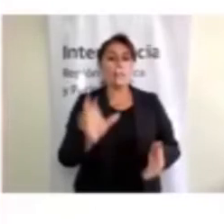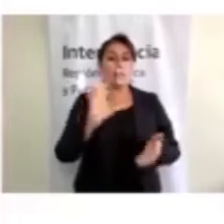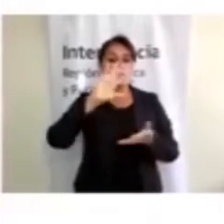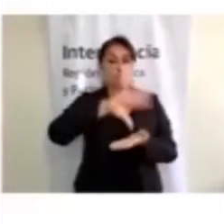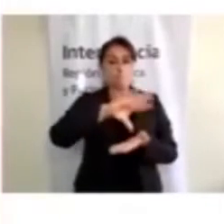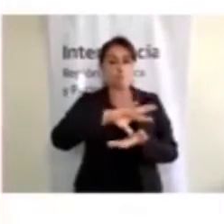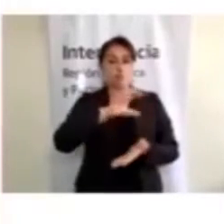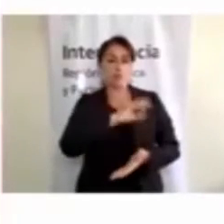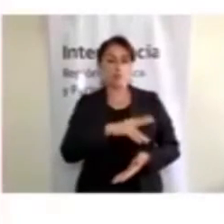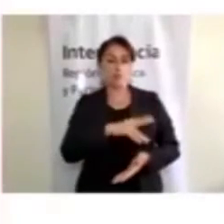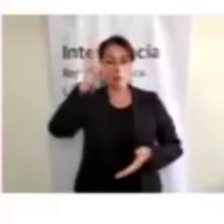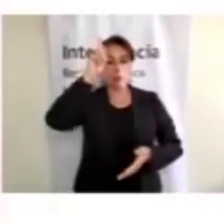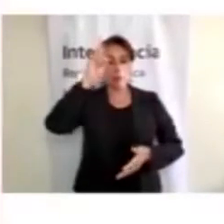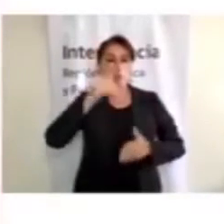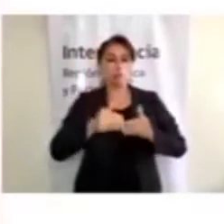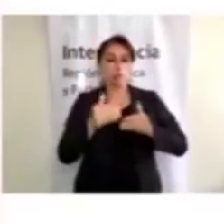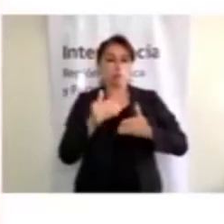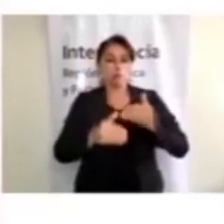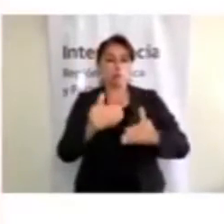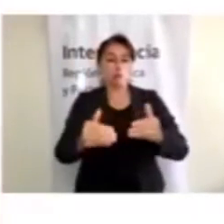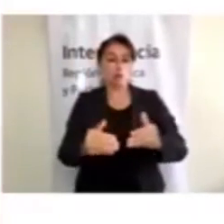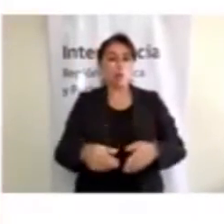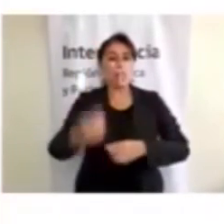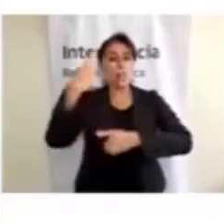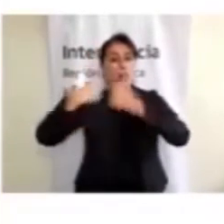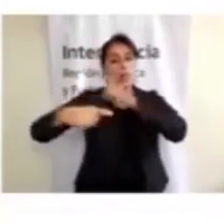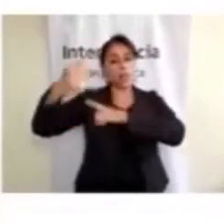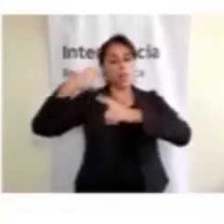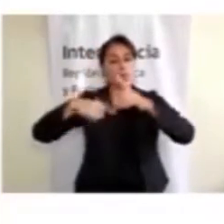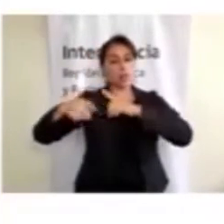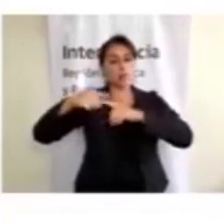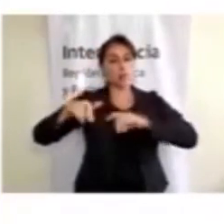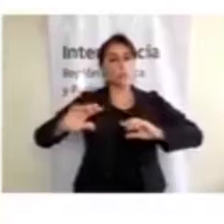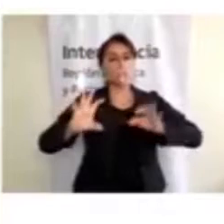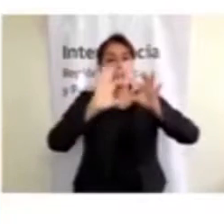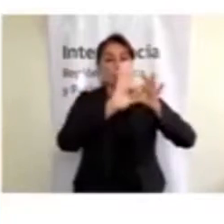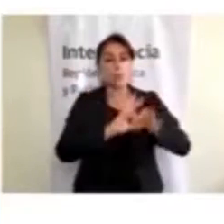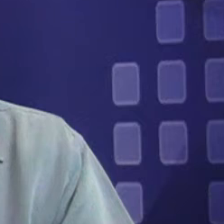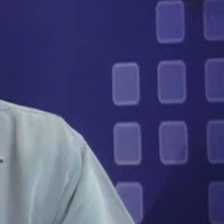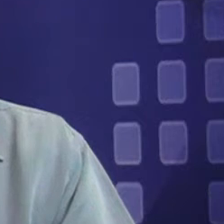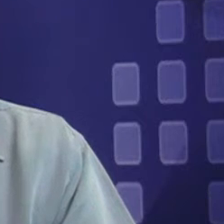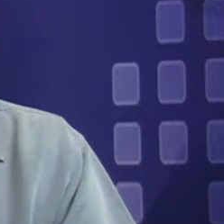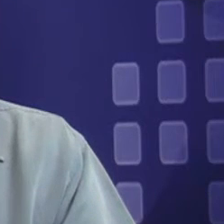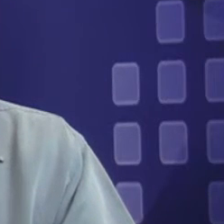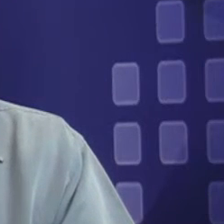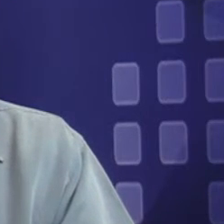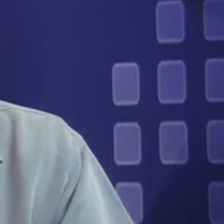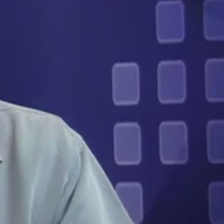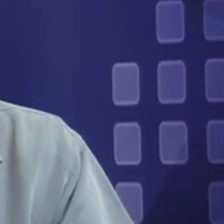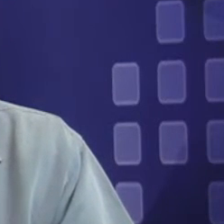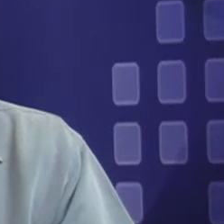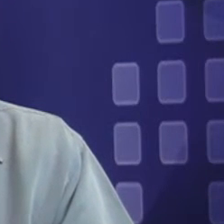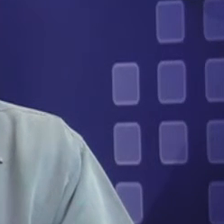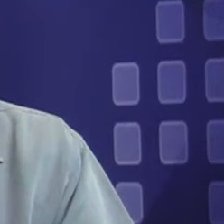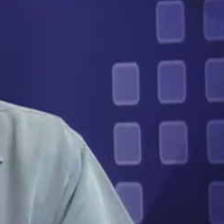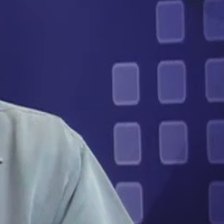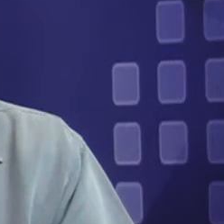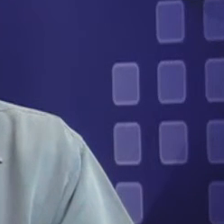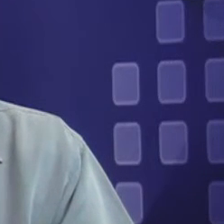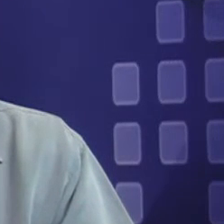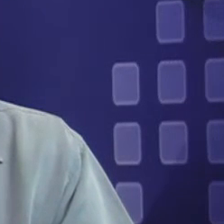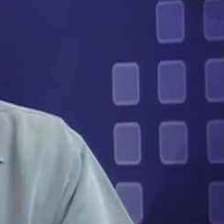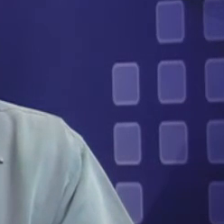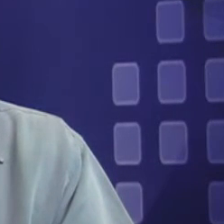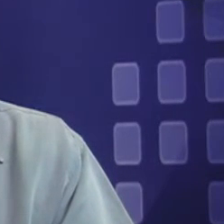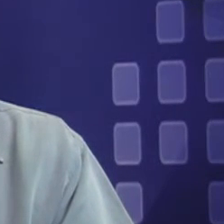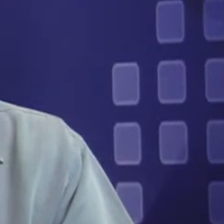historia común llegue a ser más grande, próspera y llena de amistad. Salud Municipal se trasladó hasta la